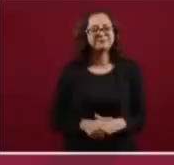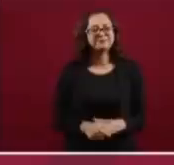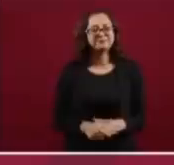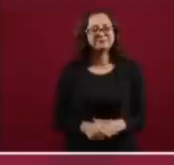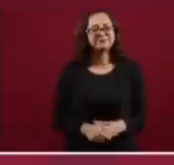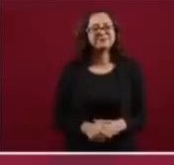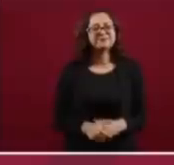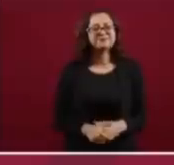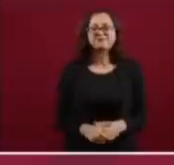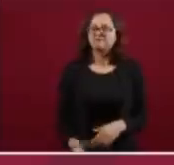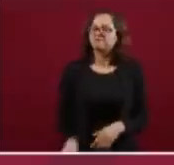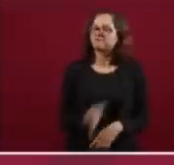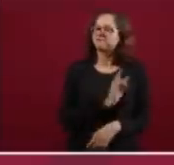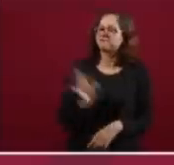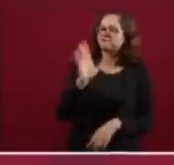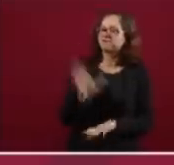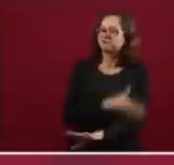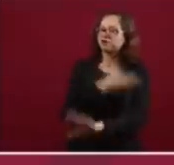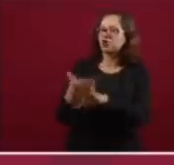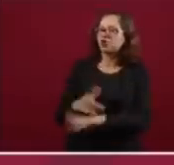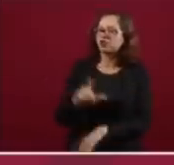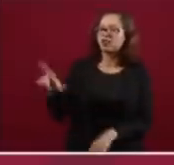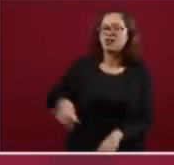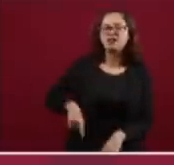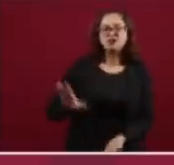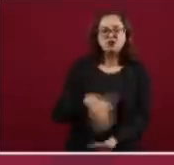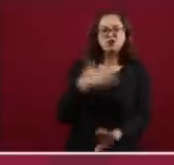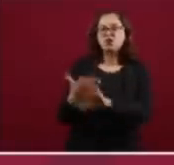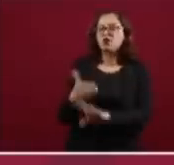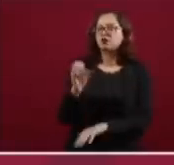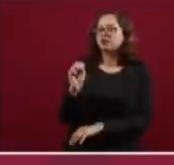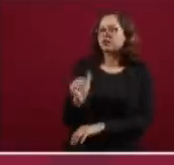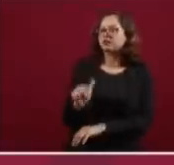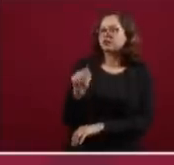ya le ganó al gobierno ya le ganó al fisco